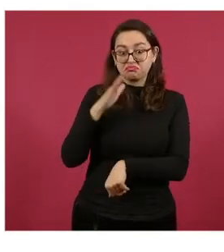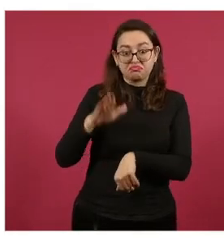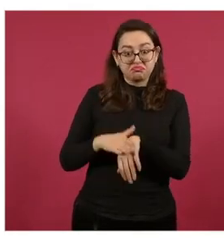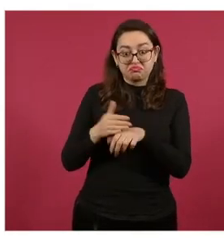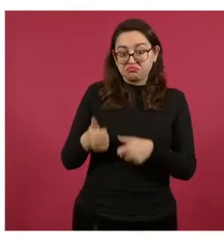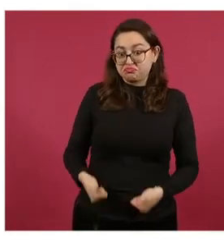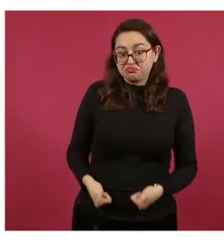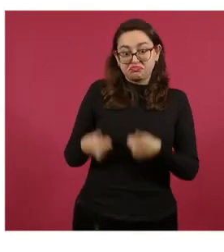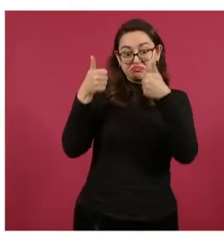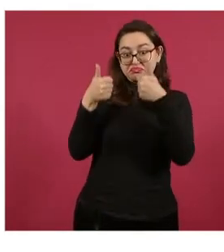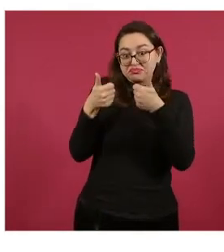o sea, no está tan fácil